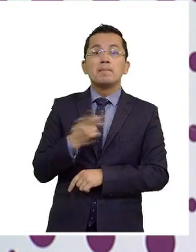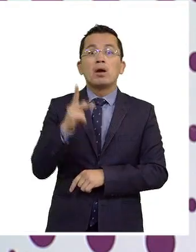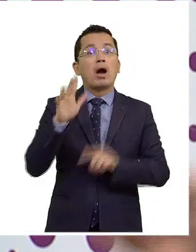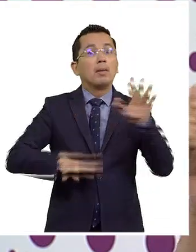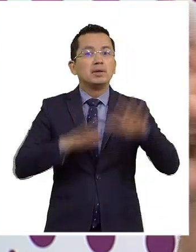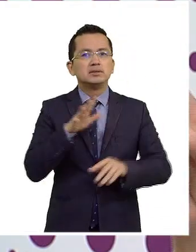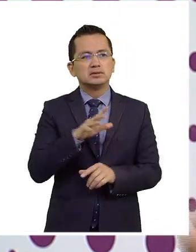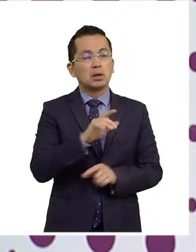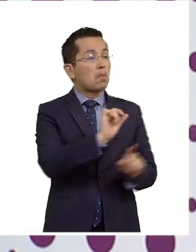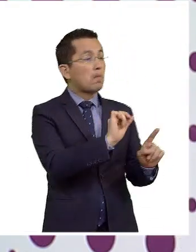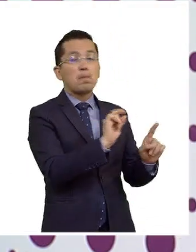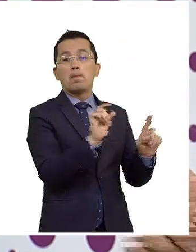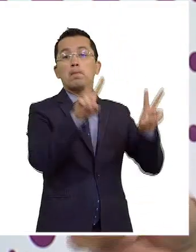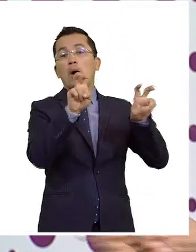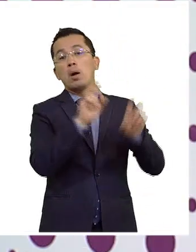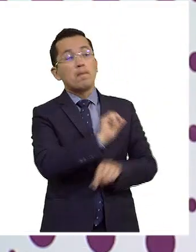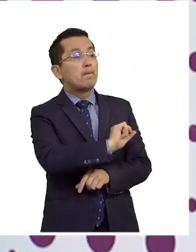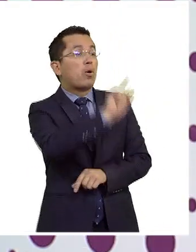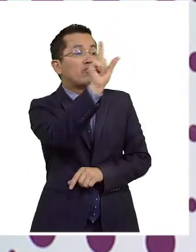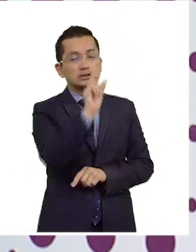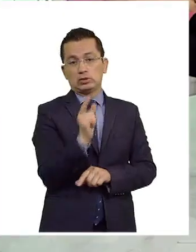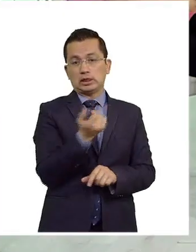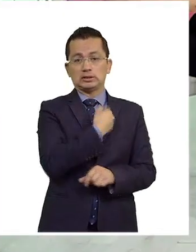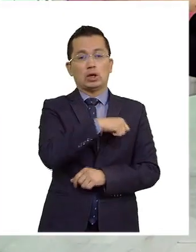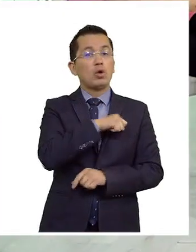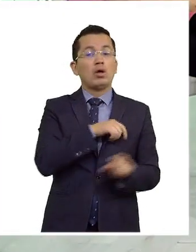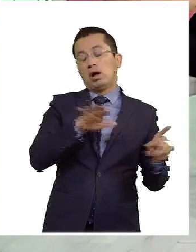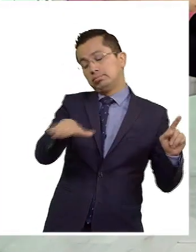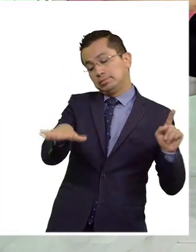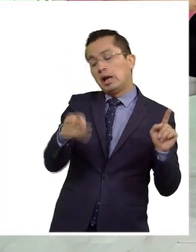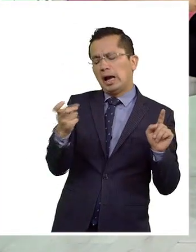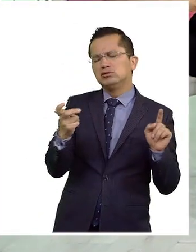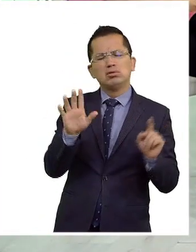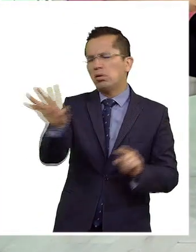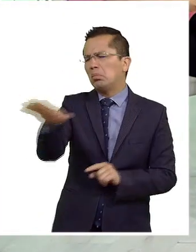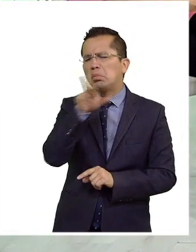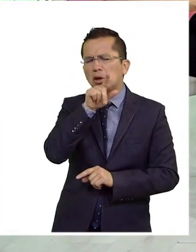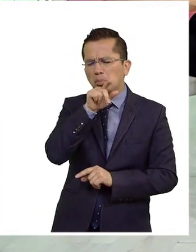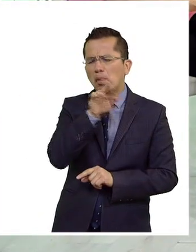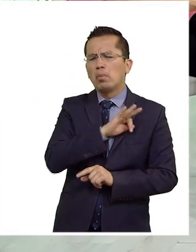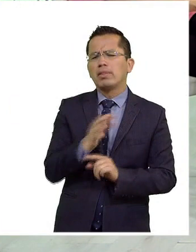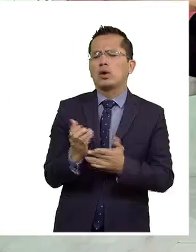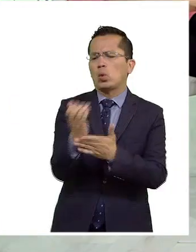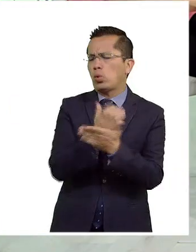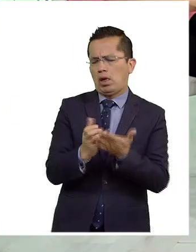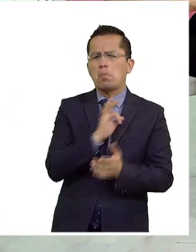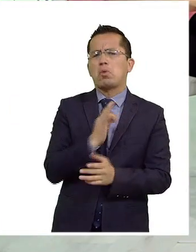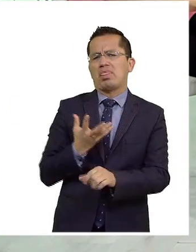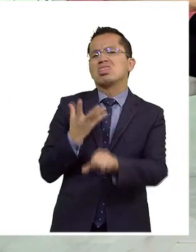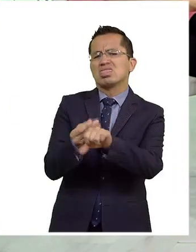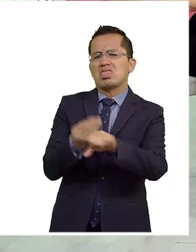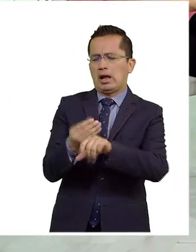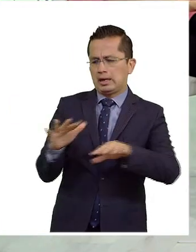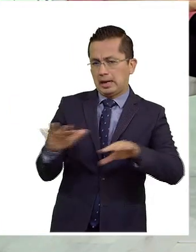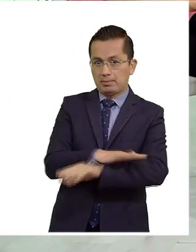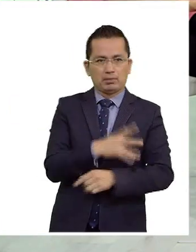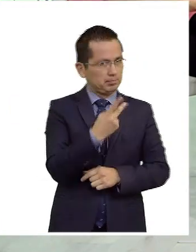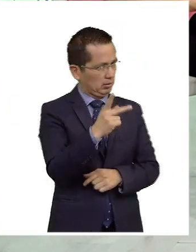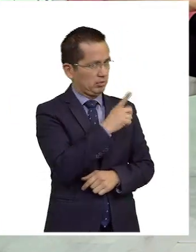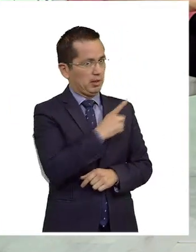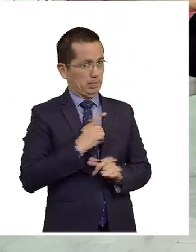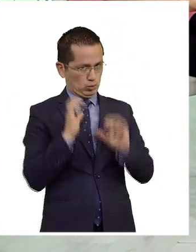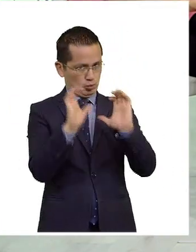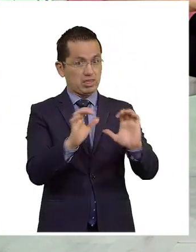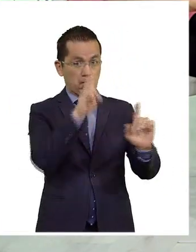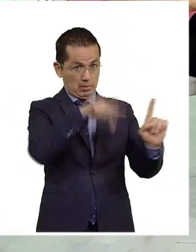pueden decir es, se cura, Sí. eso se puede cambiar. Y hay que saber distinguir también con quién vamos, ¿no? Claro, que eso ahorita hablamos de eso.